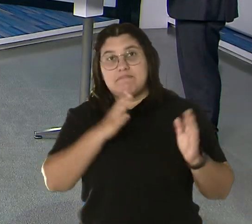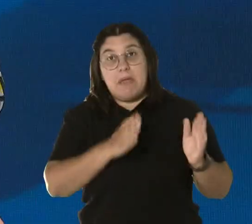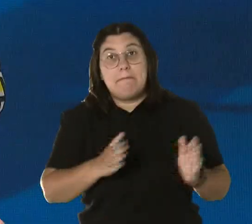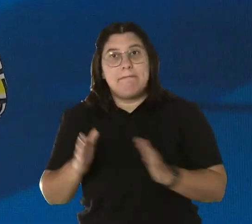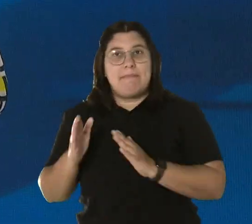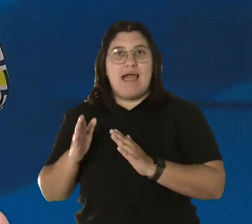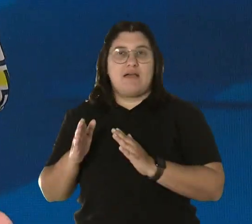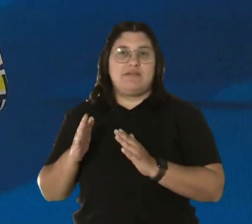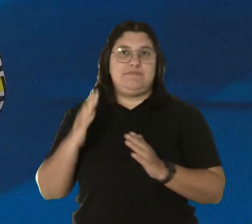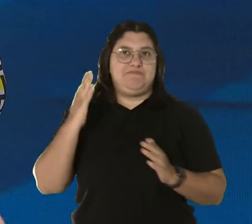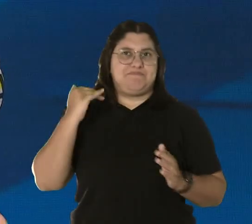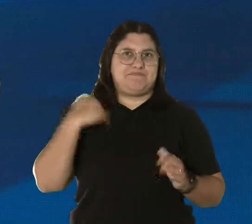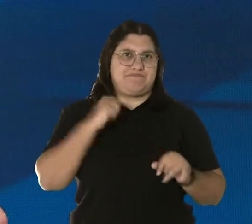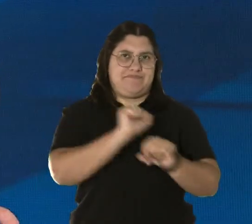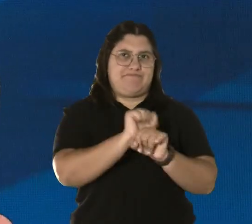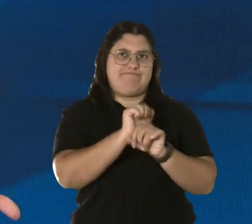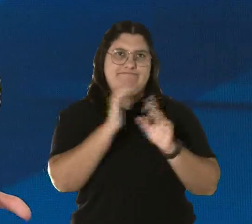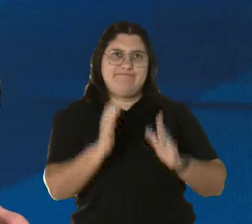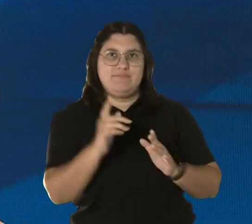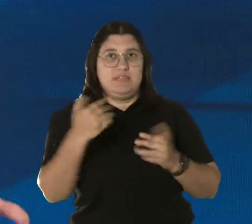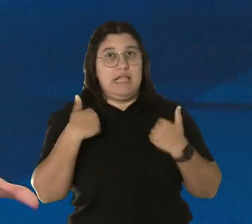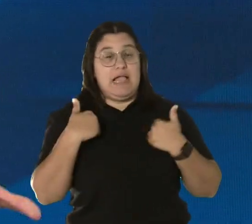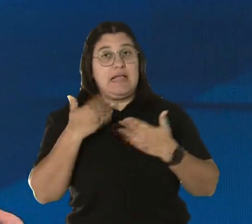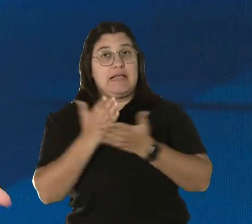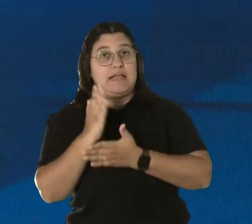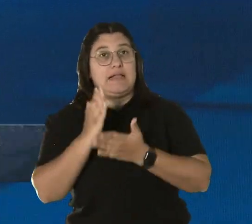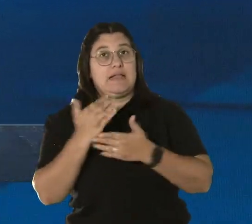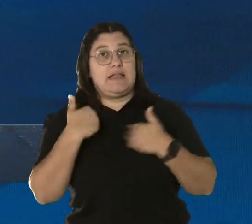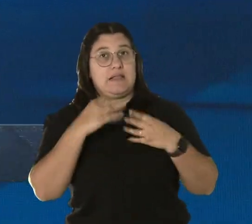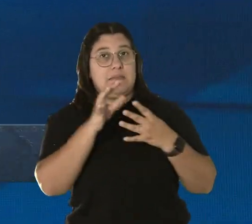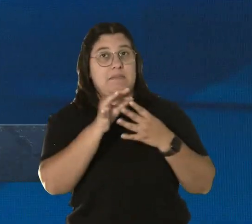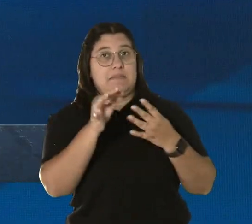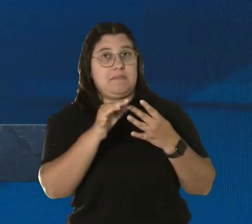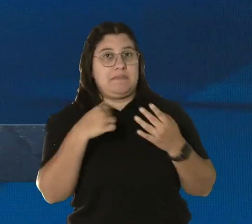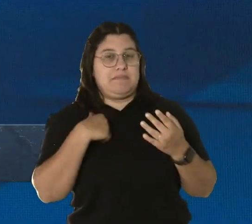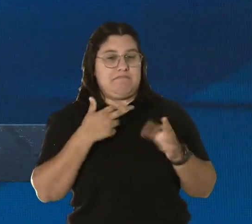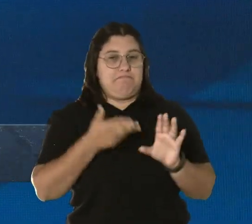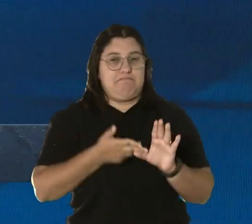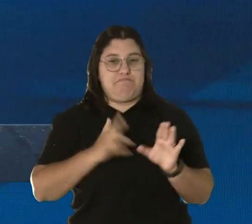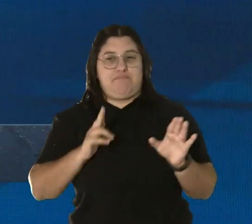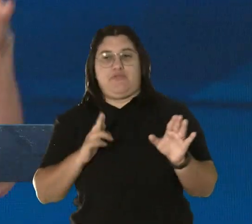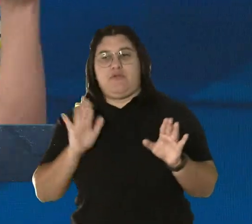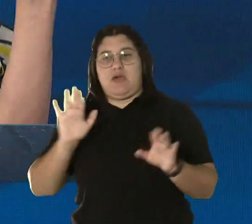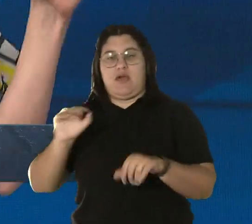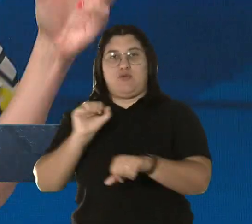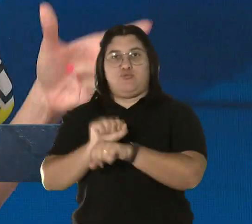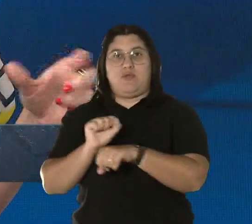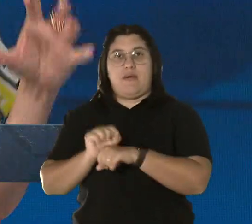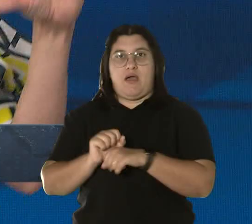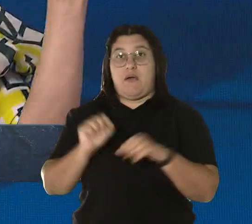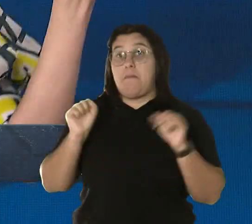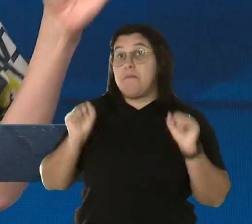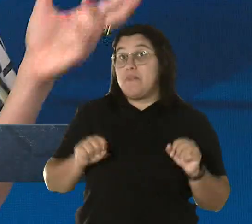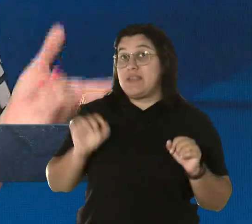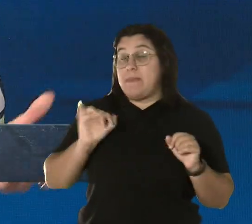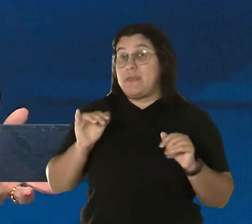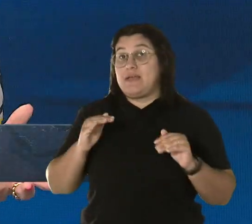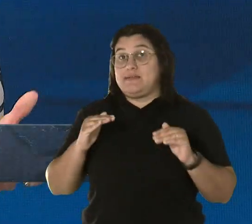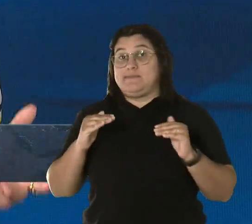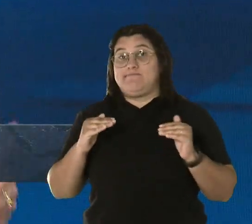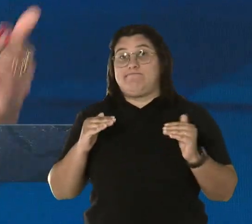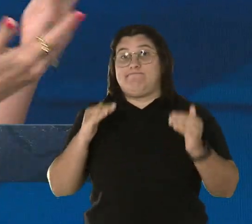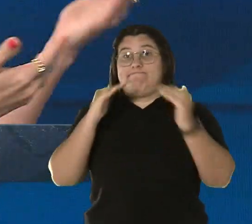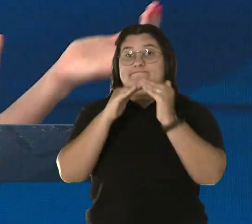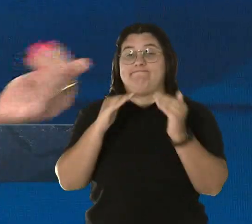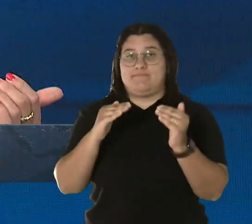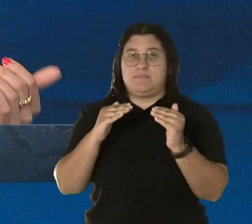Porque los empleados tienen ese derecho constitucional a escoger y renunciar libremente a su profesión, que se puede limitar porque los derechos constitucionales no